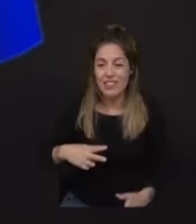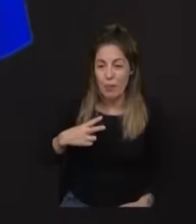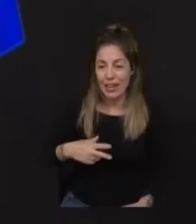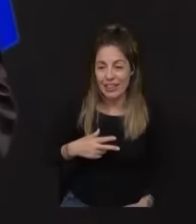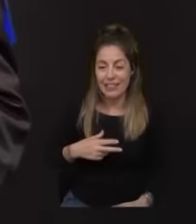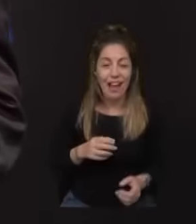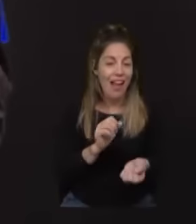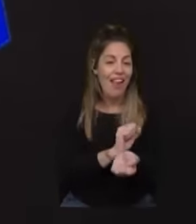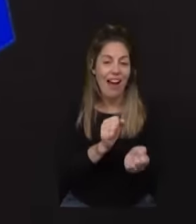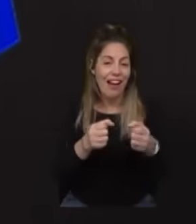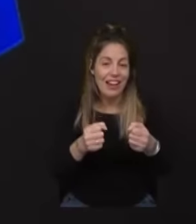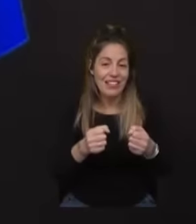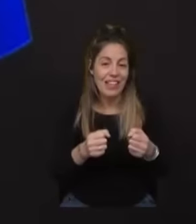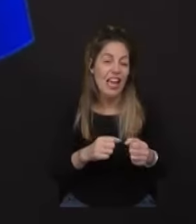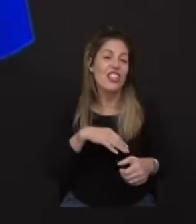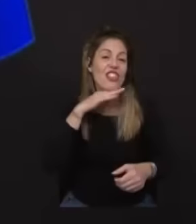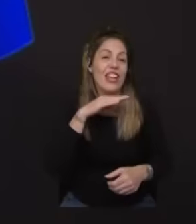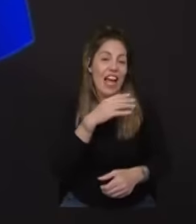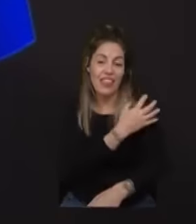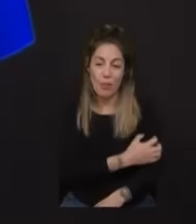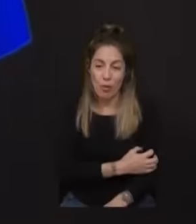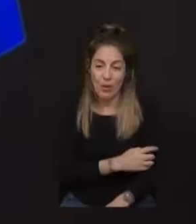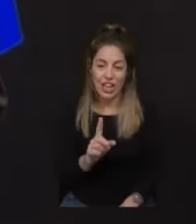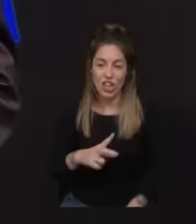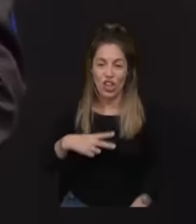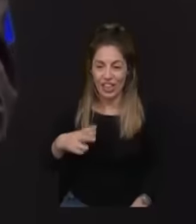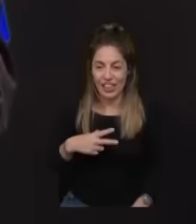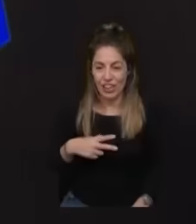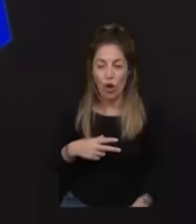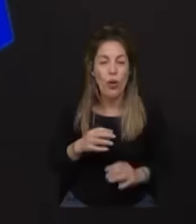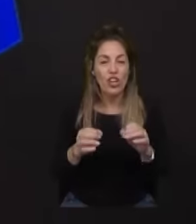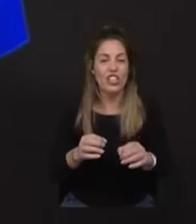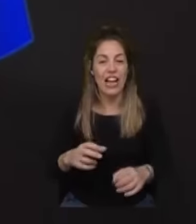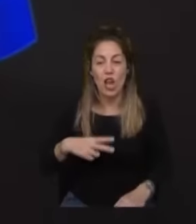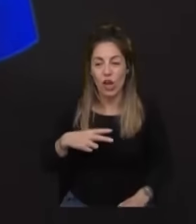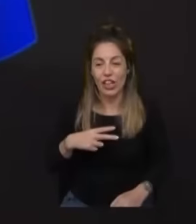de pobres y no de ricos, y cuando llegan los ricos a la cárcel salen rápidamente, ¿no? Claro.